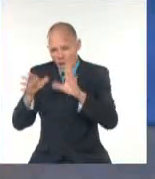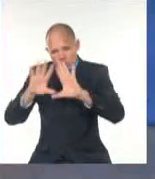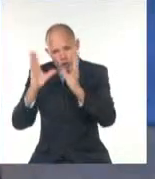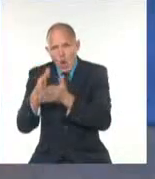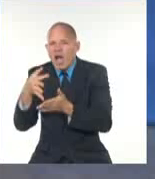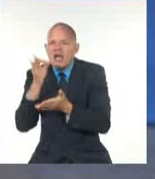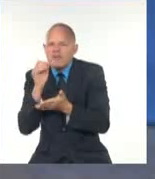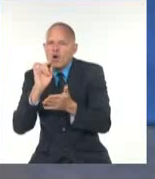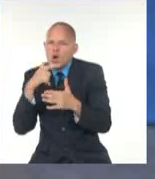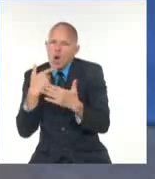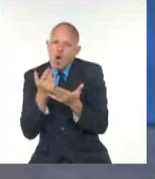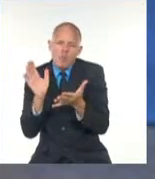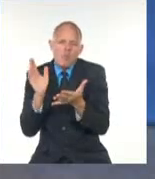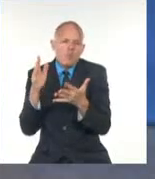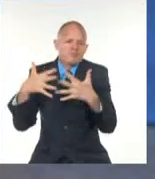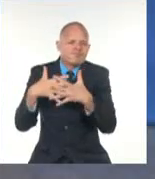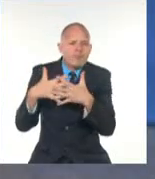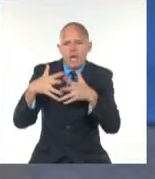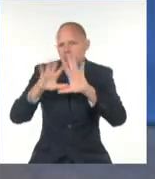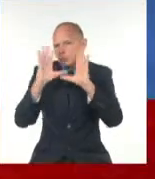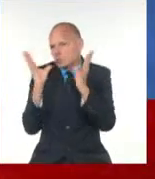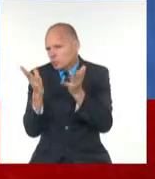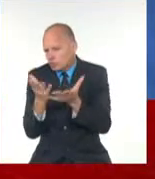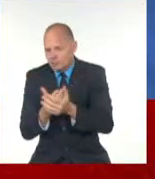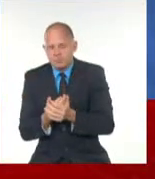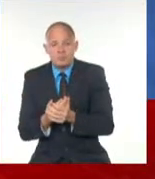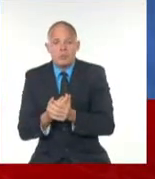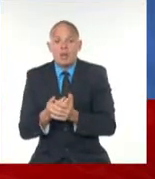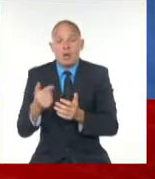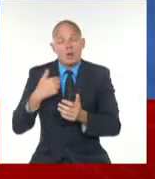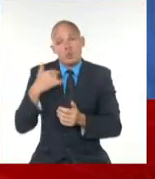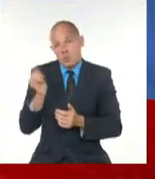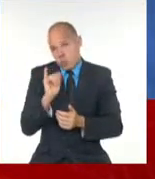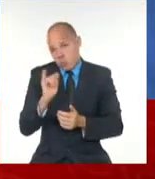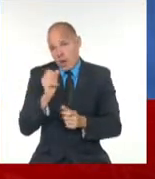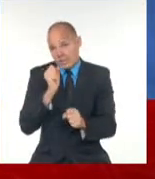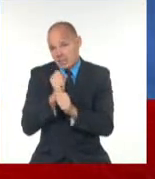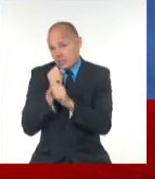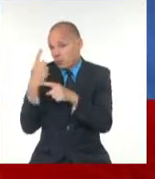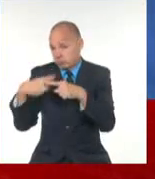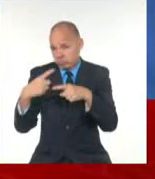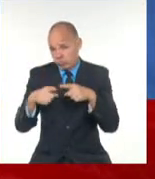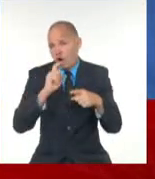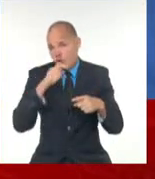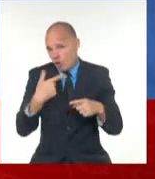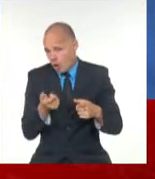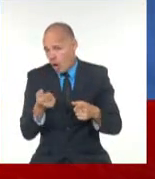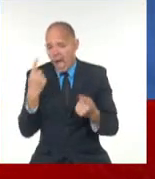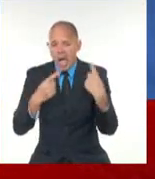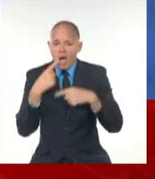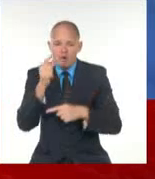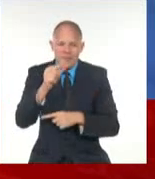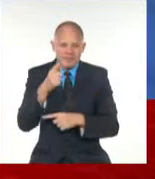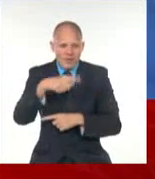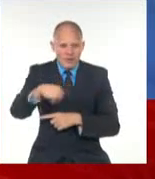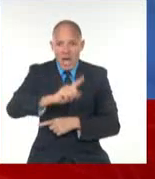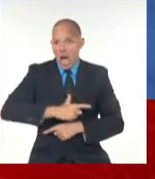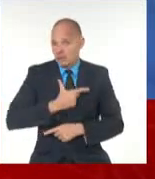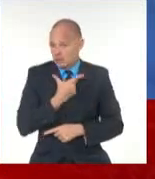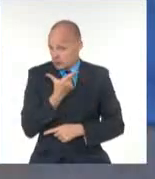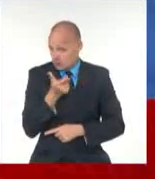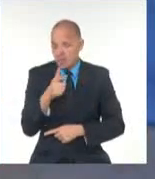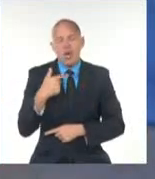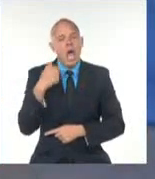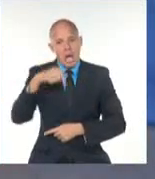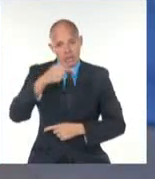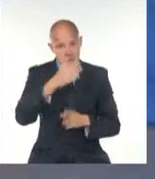actuación. Ejerzo la crítica y al igual también trabajo en la gestión a artistas de las artes visuales en